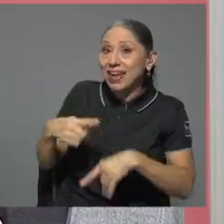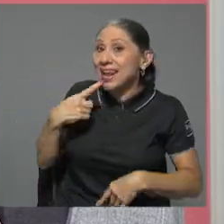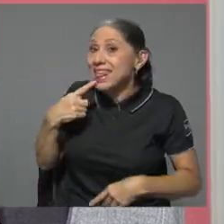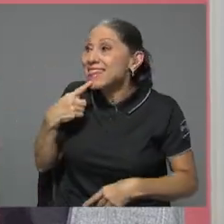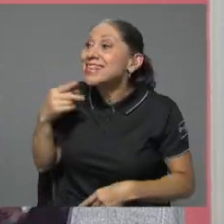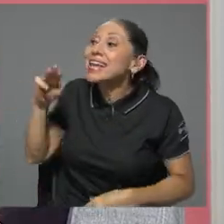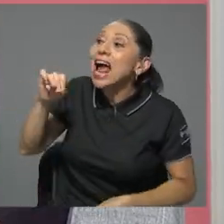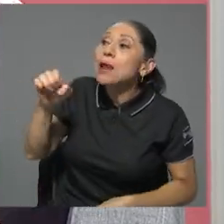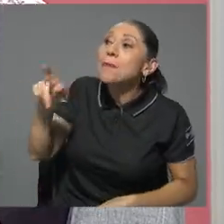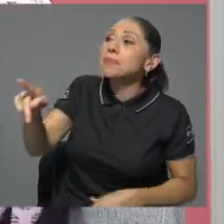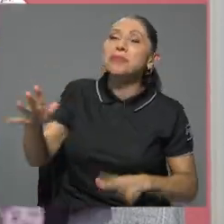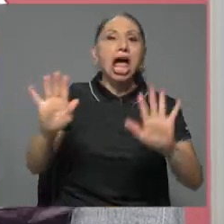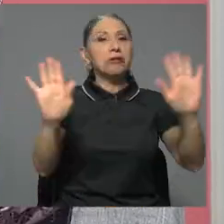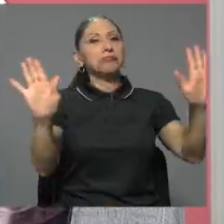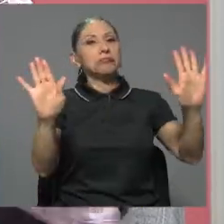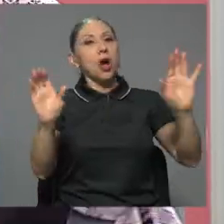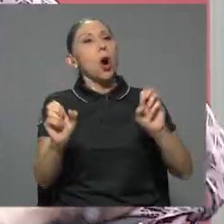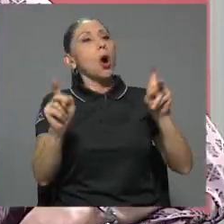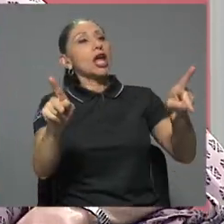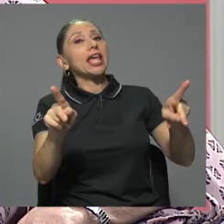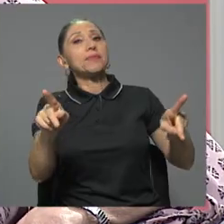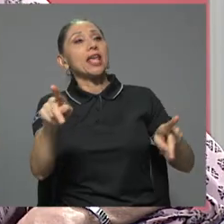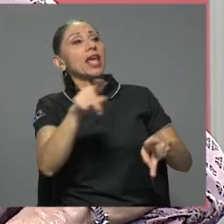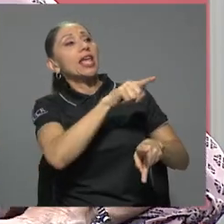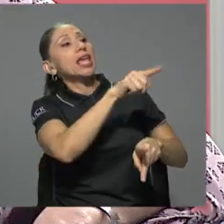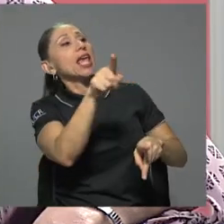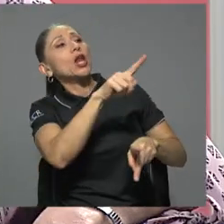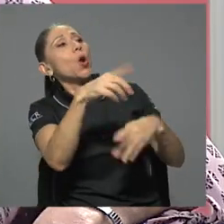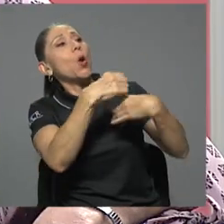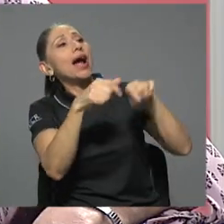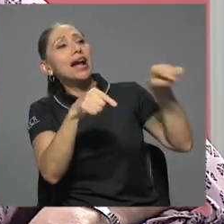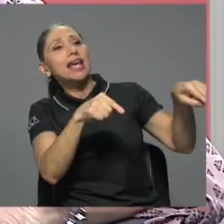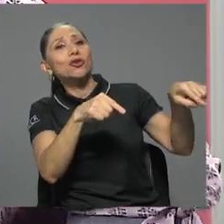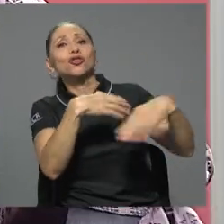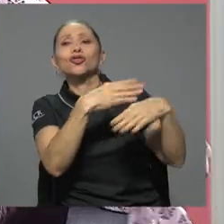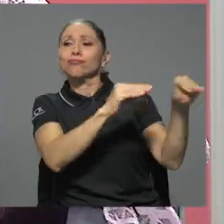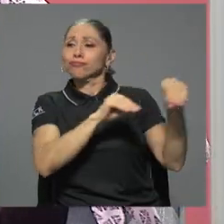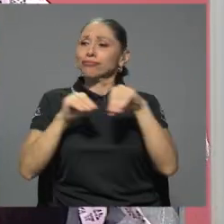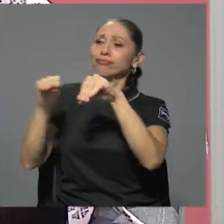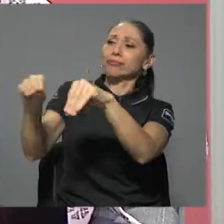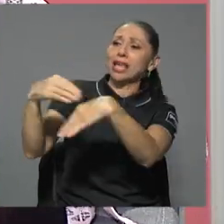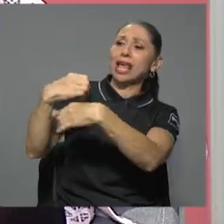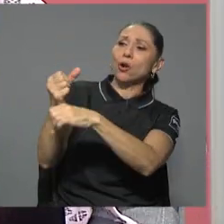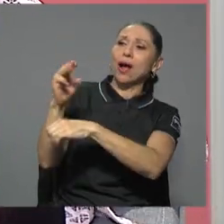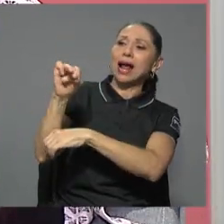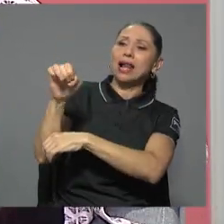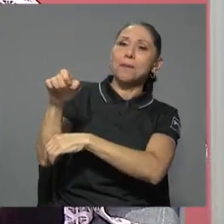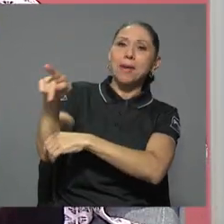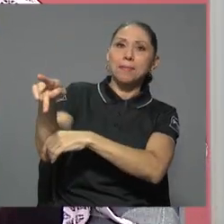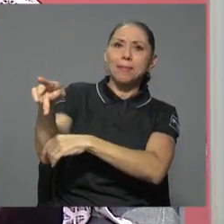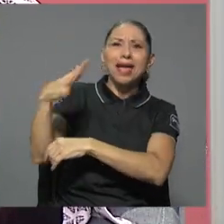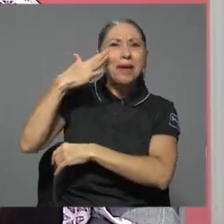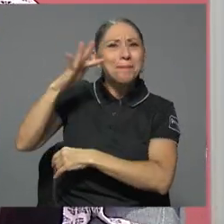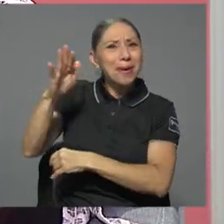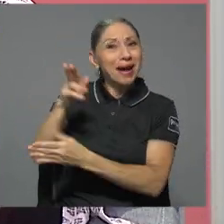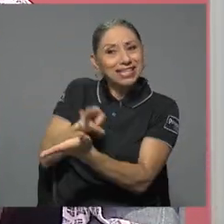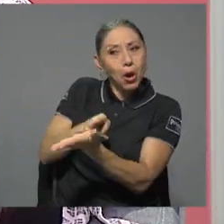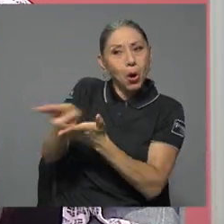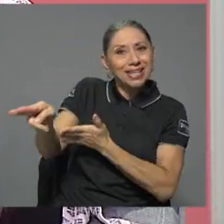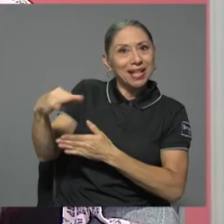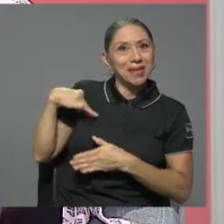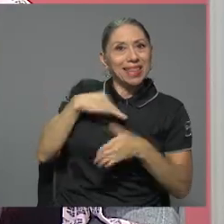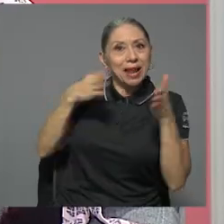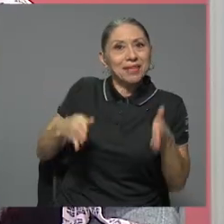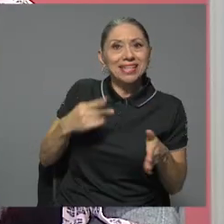al meta ahora es ok que no lo hagan ellos que lo haga el mep y la ministra me parece que muy honestamente y se sabe que el menos